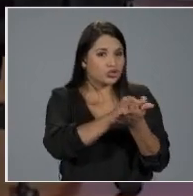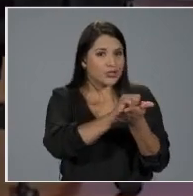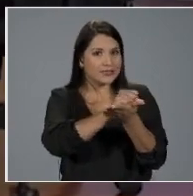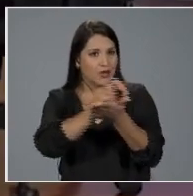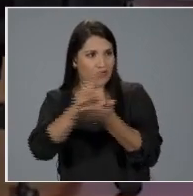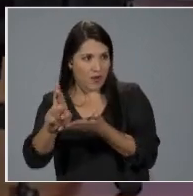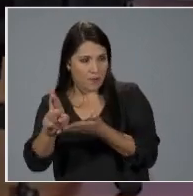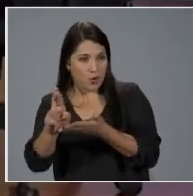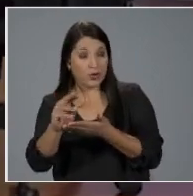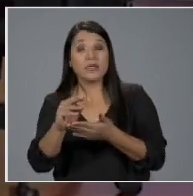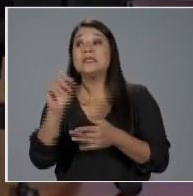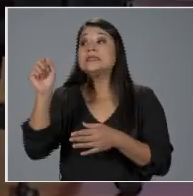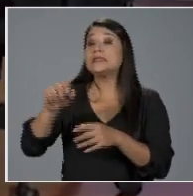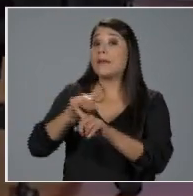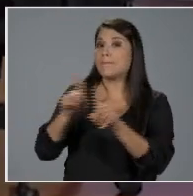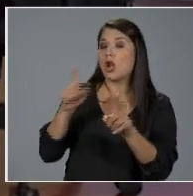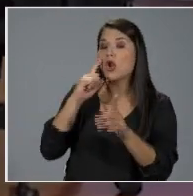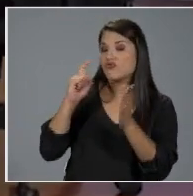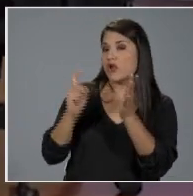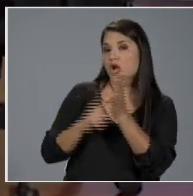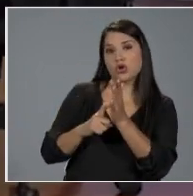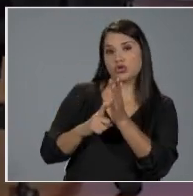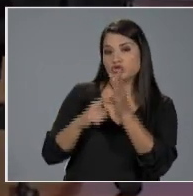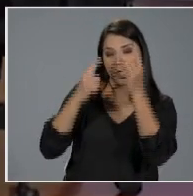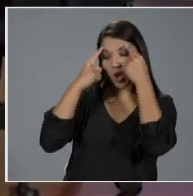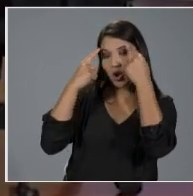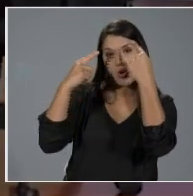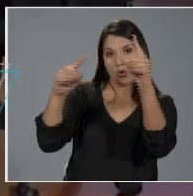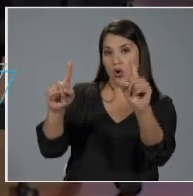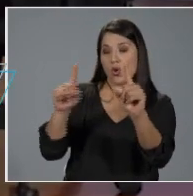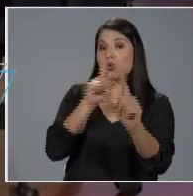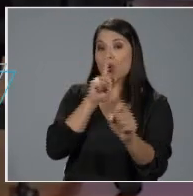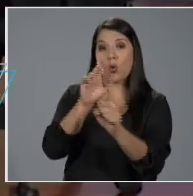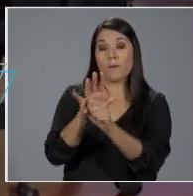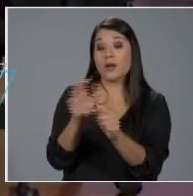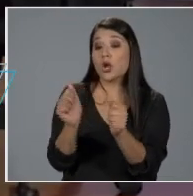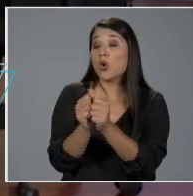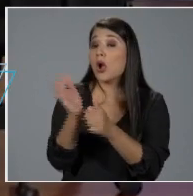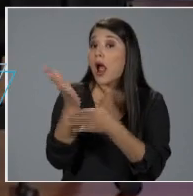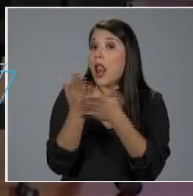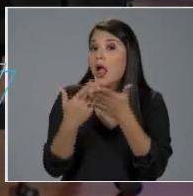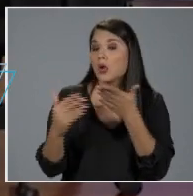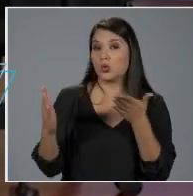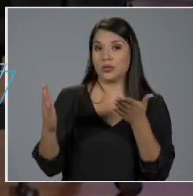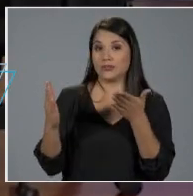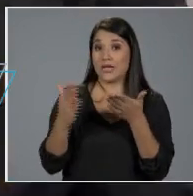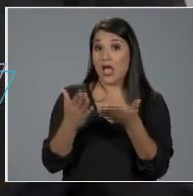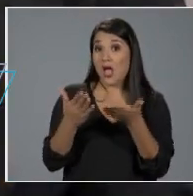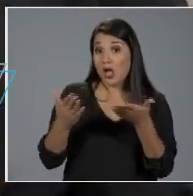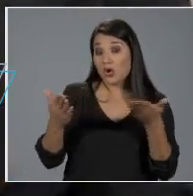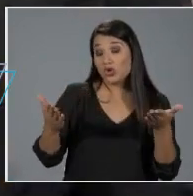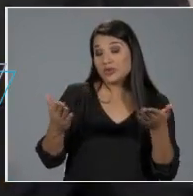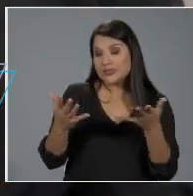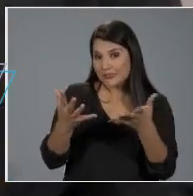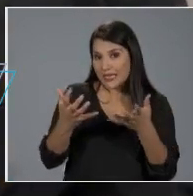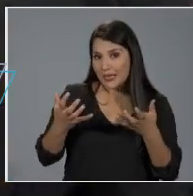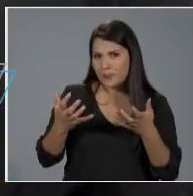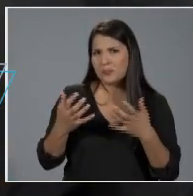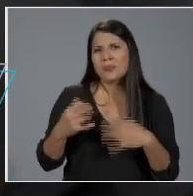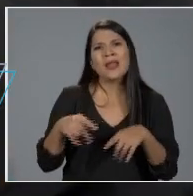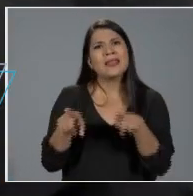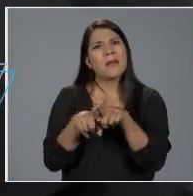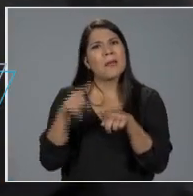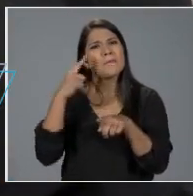él reconoce su mea culpa de que no se logró cumplir con algunas cosas que se tenían. También me